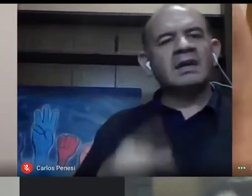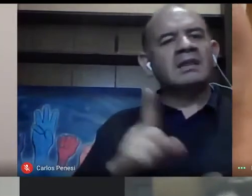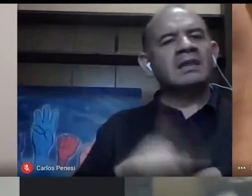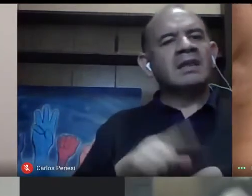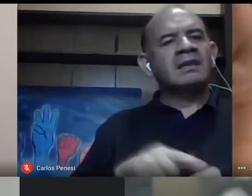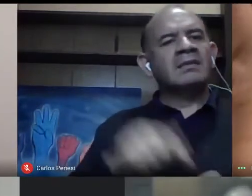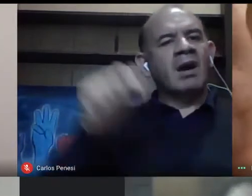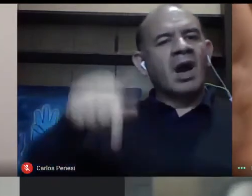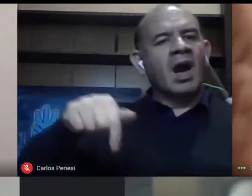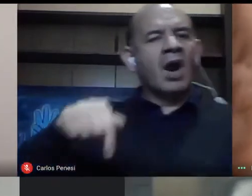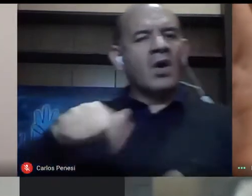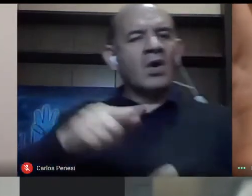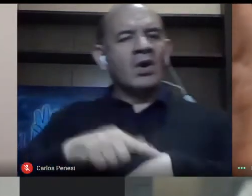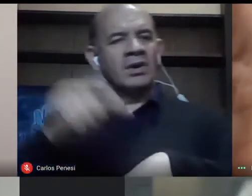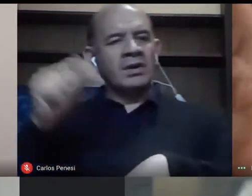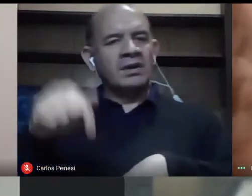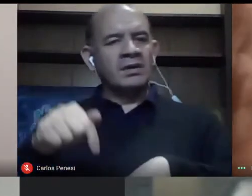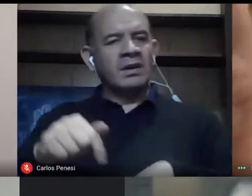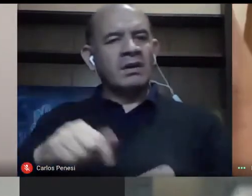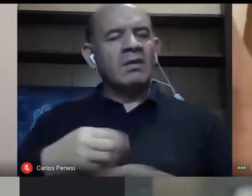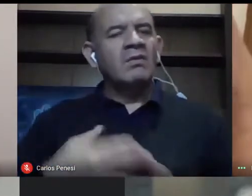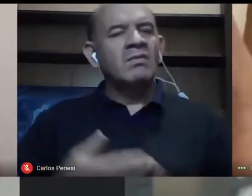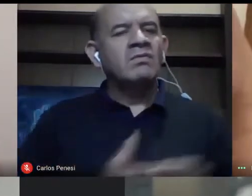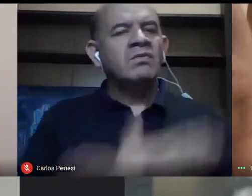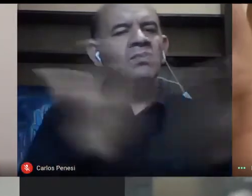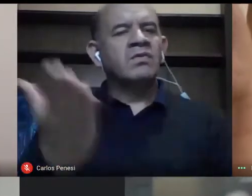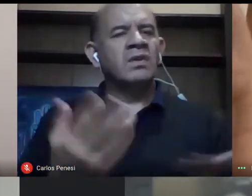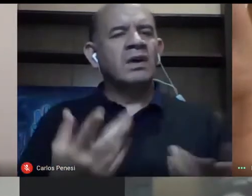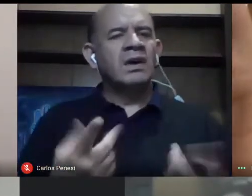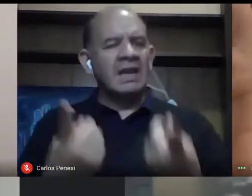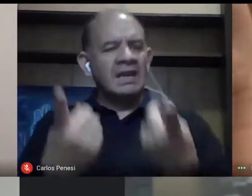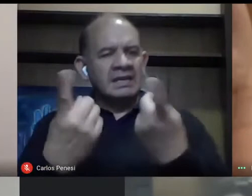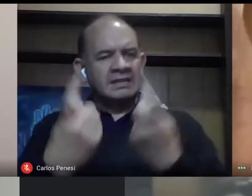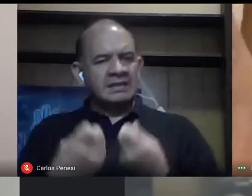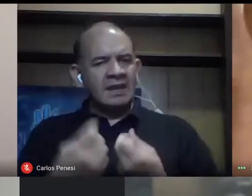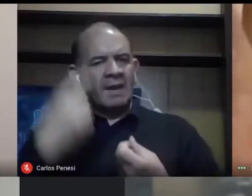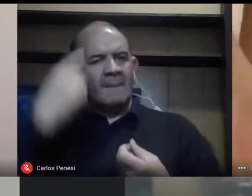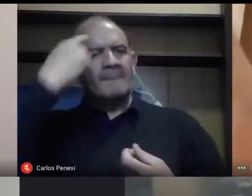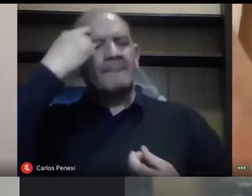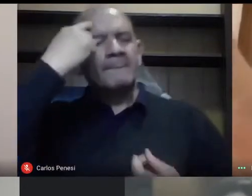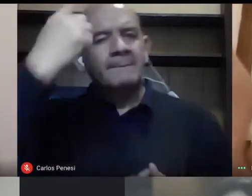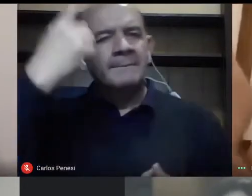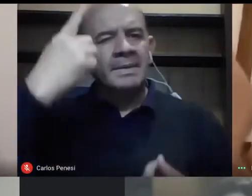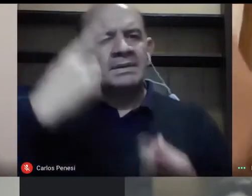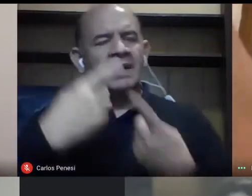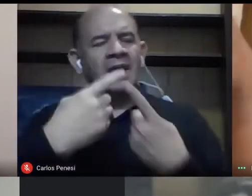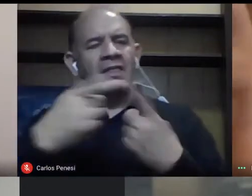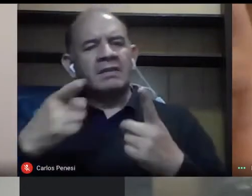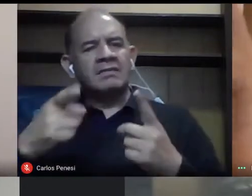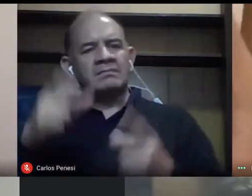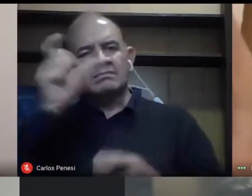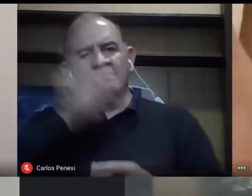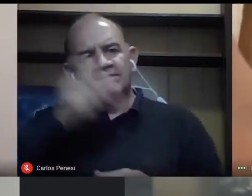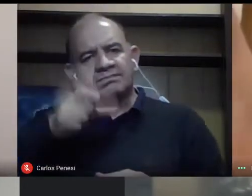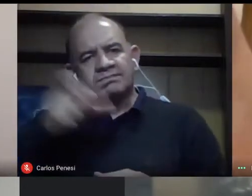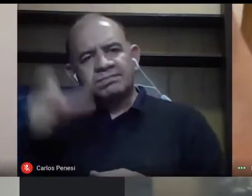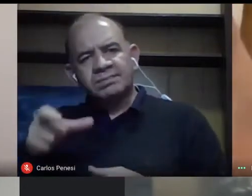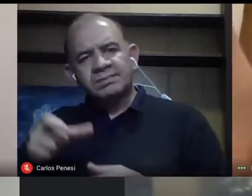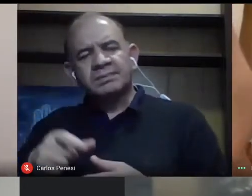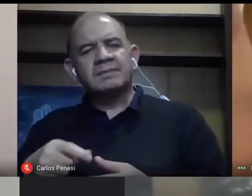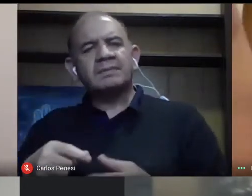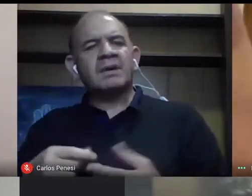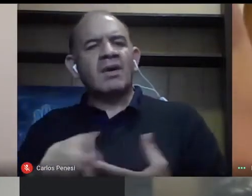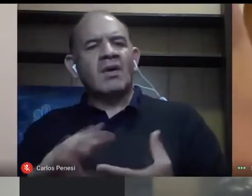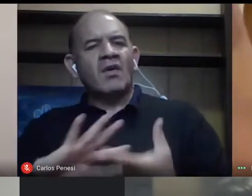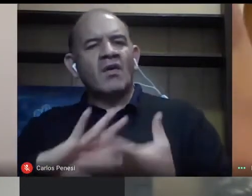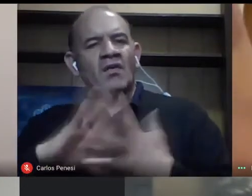momento en el que se visibiliza la necesidad de pensar en los lectores diversos y generar políticas,